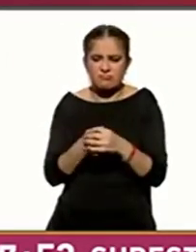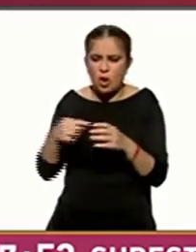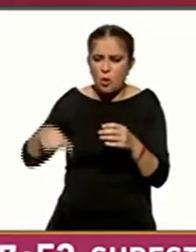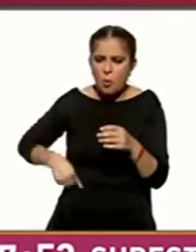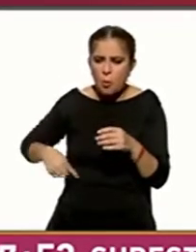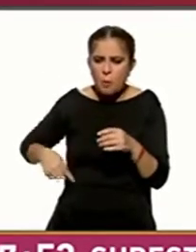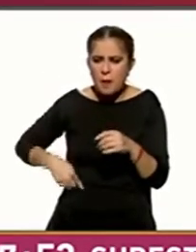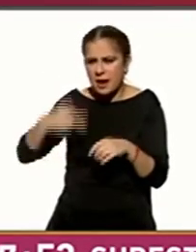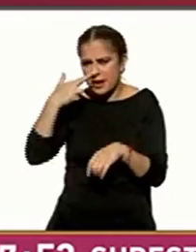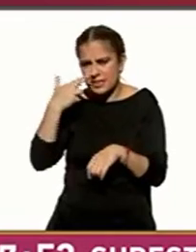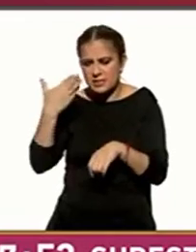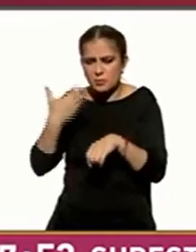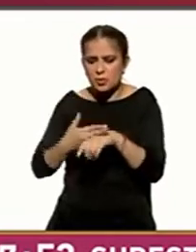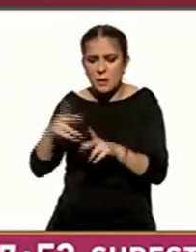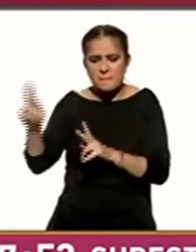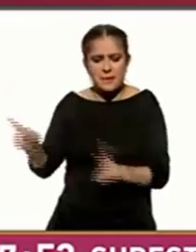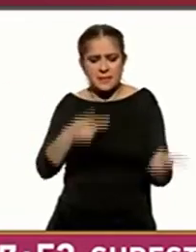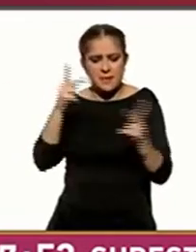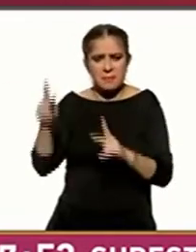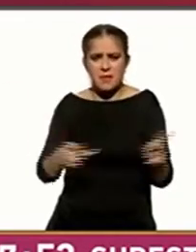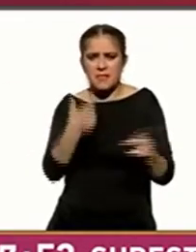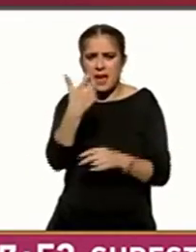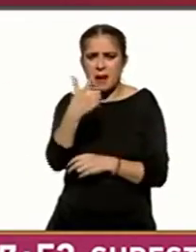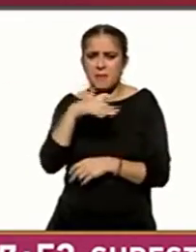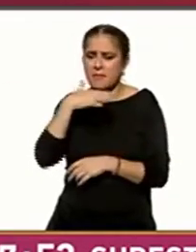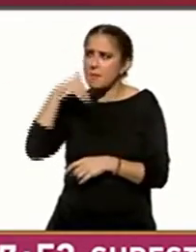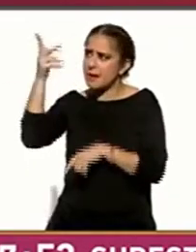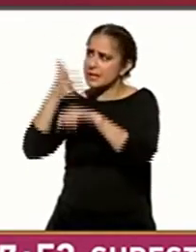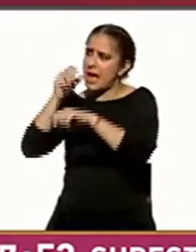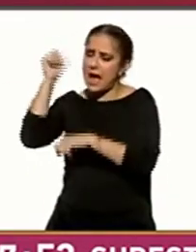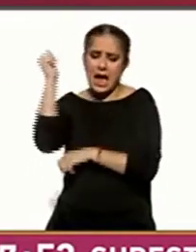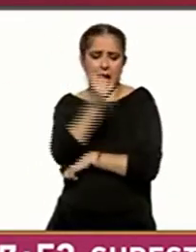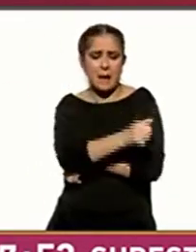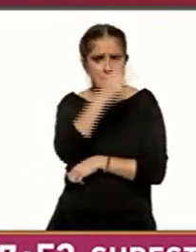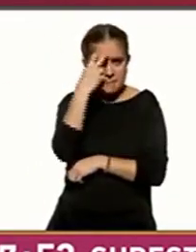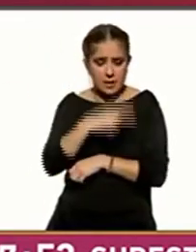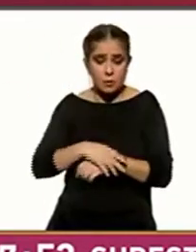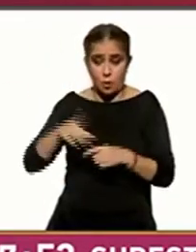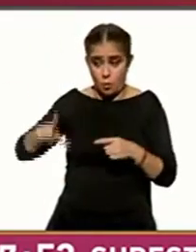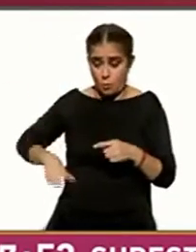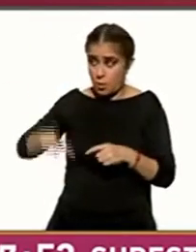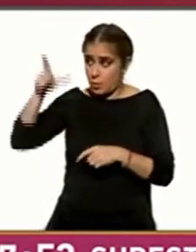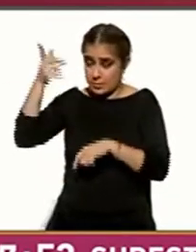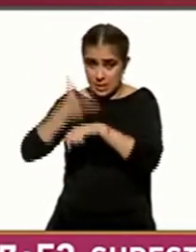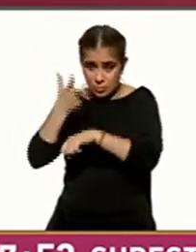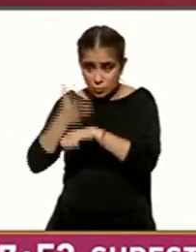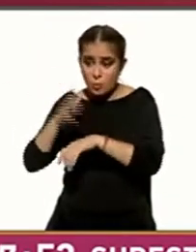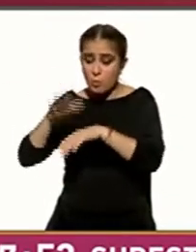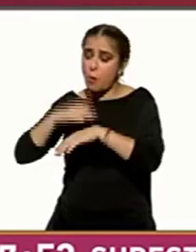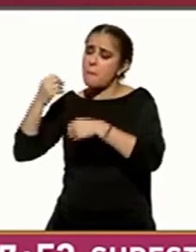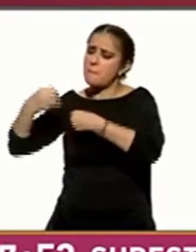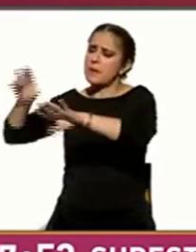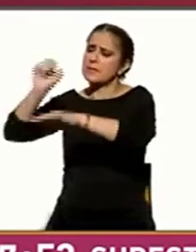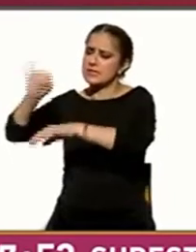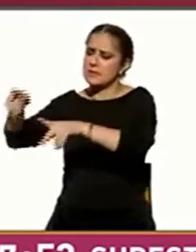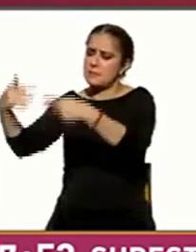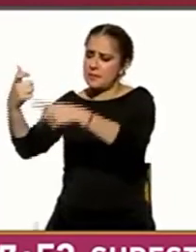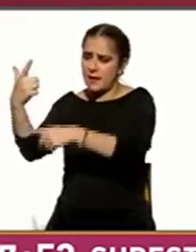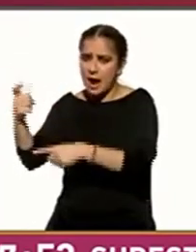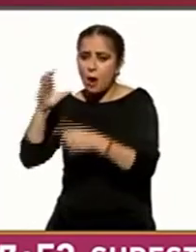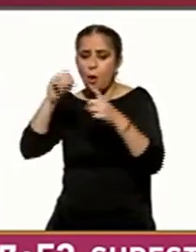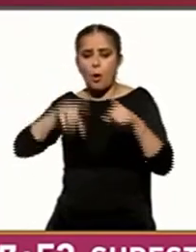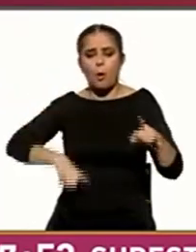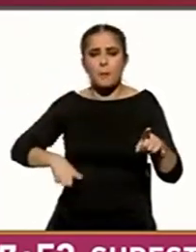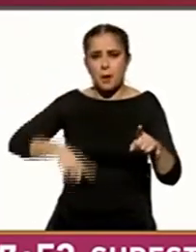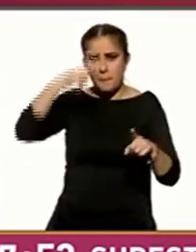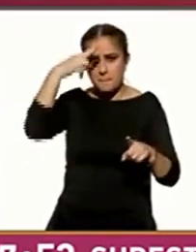o más responsable del tráfico de armas de Estados Unidos hacia México? ¿El gobierno de Estados Unidos por permitir su venta o el gobierno